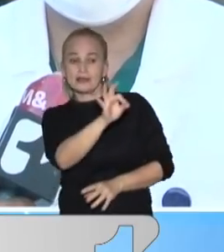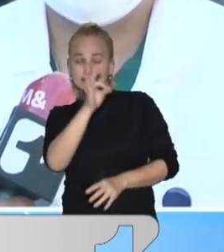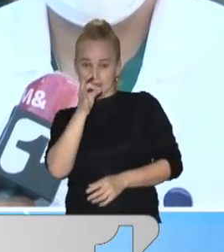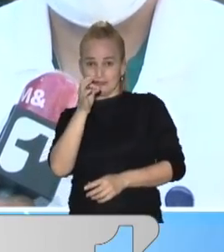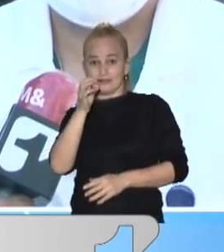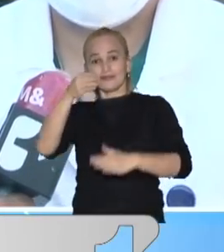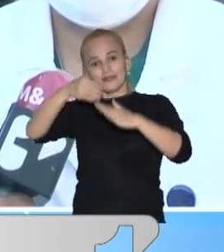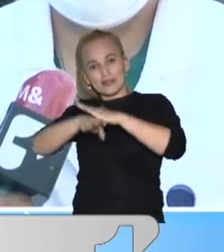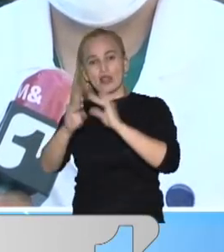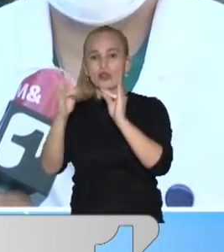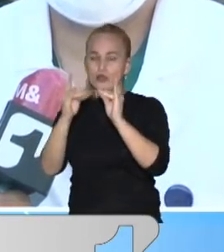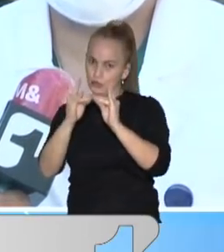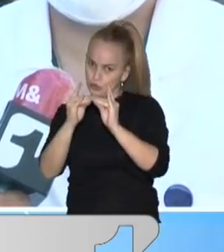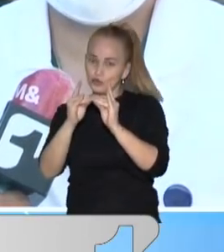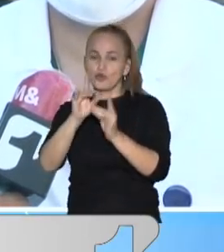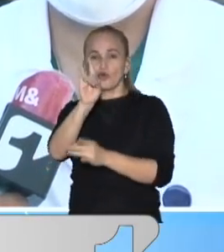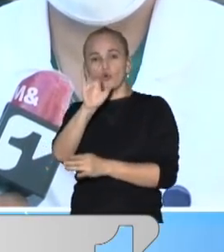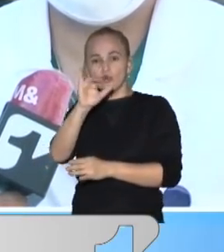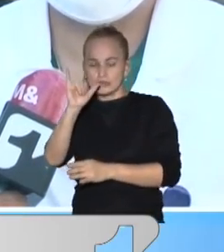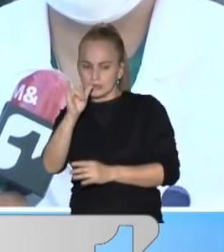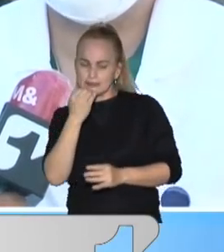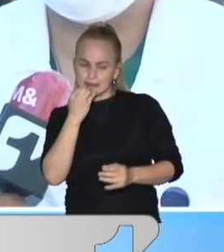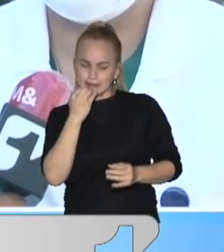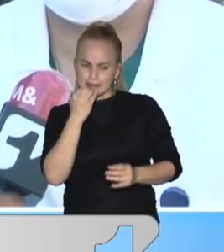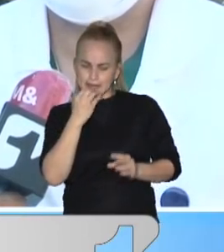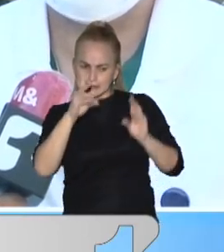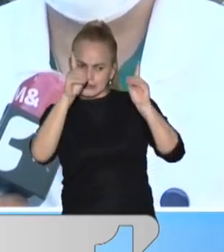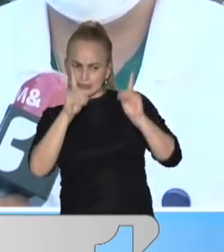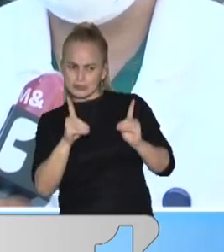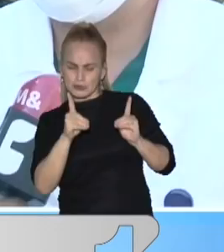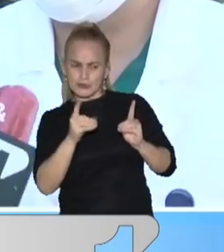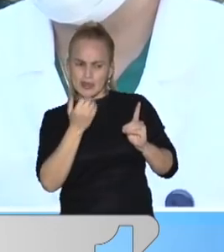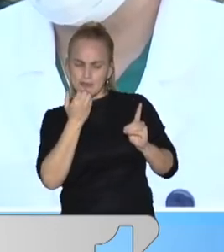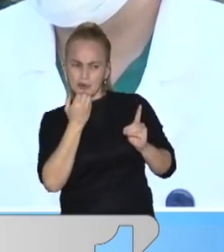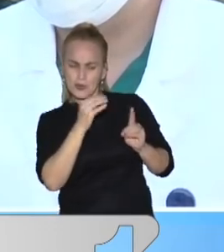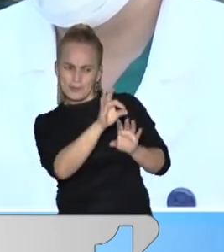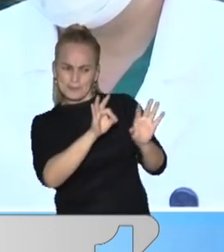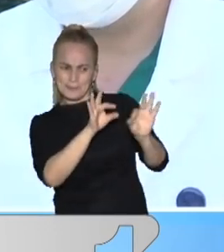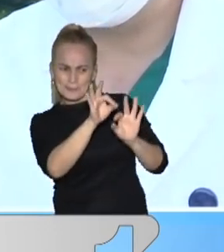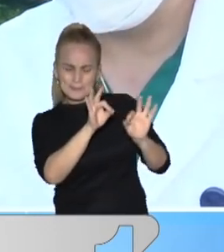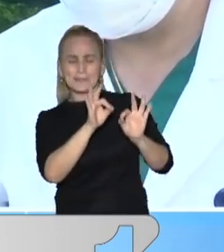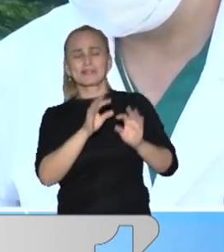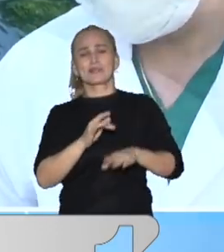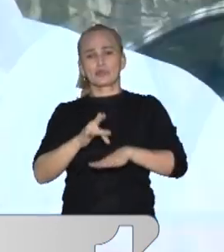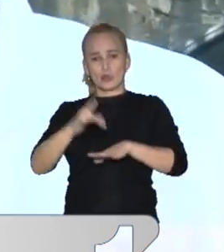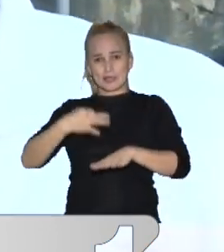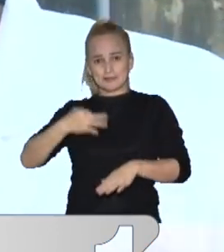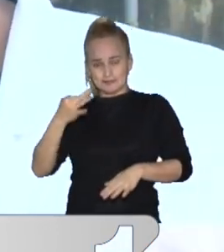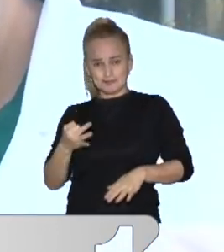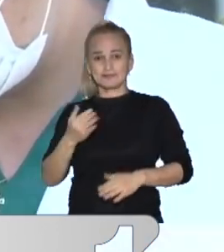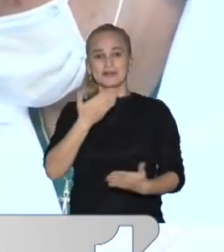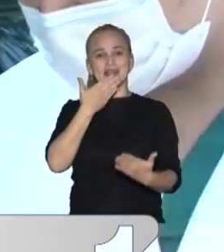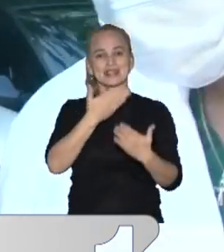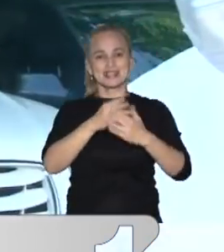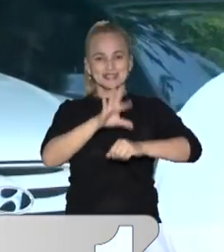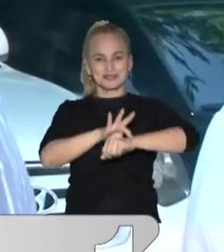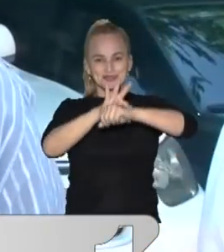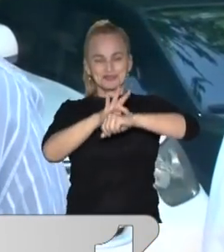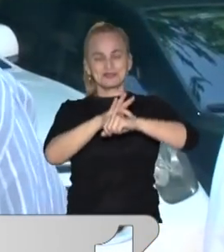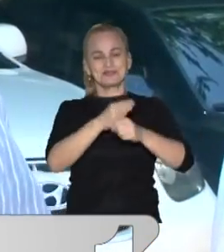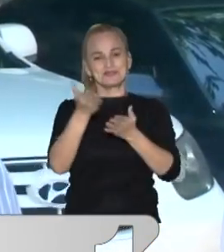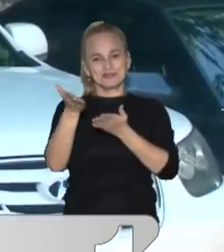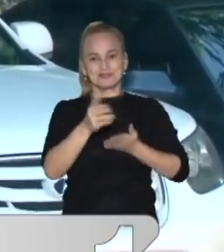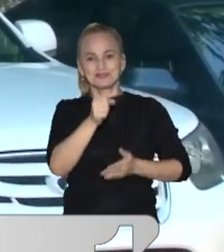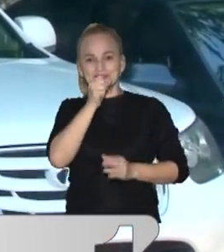que esté, y pues tener que tomar decisiones difíciles en todos los servicios. Doctor, muchas gracias por estar en Noticentro 1 CMI y